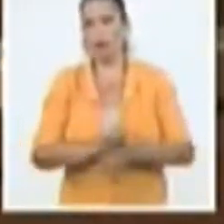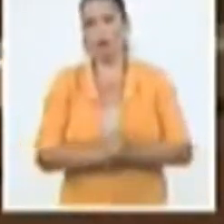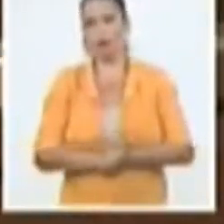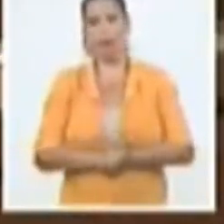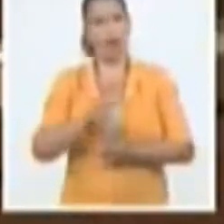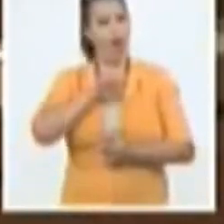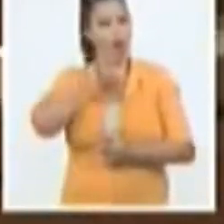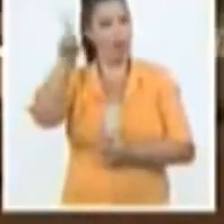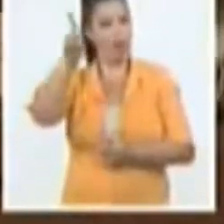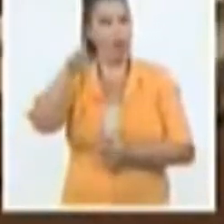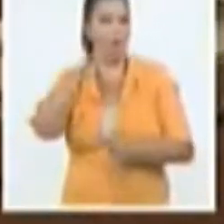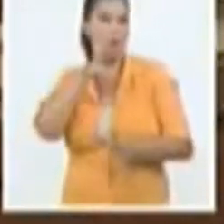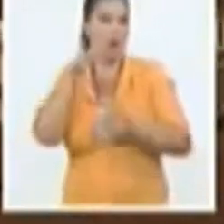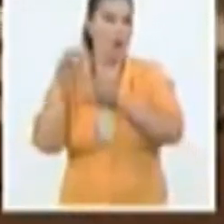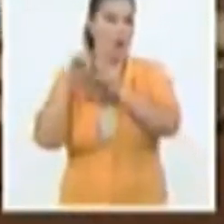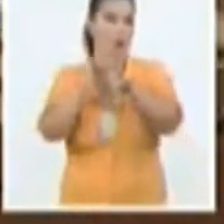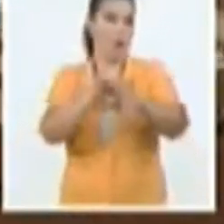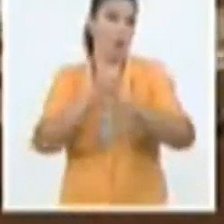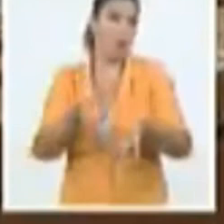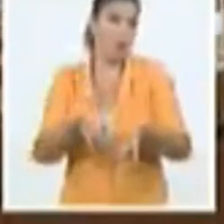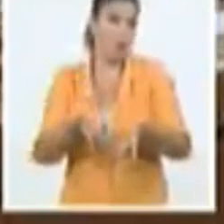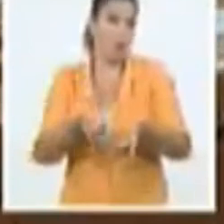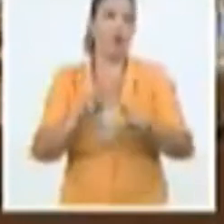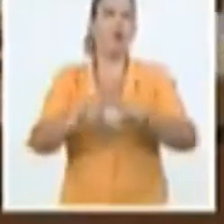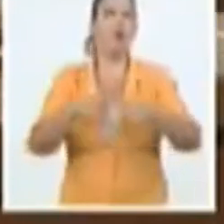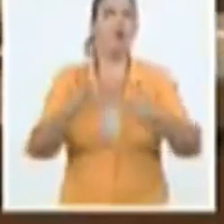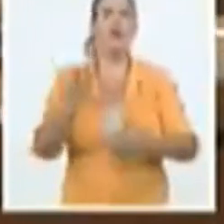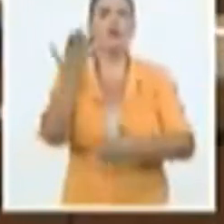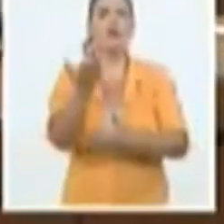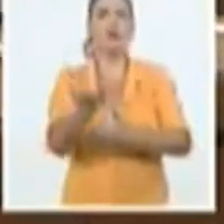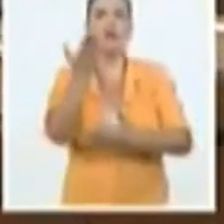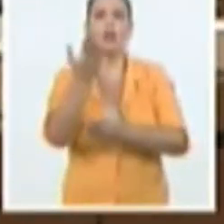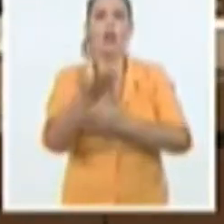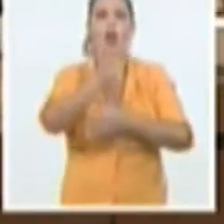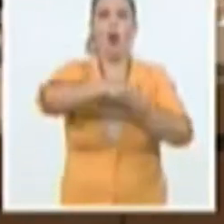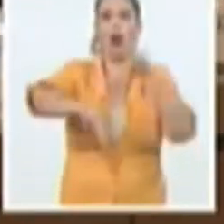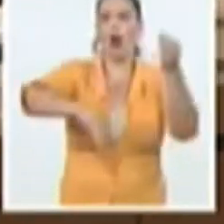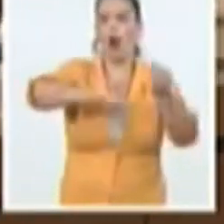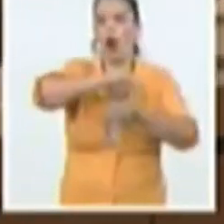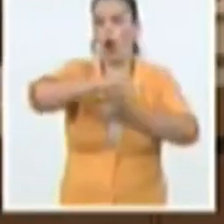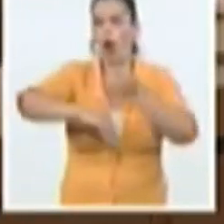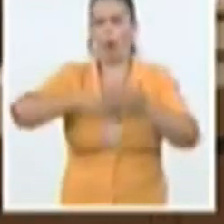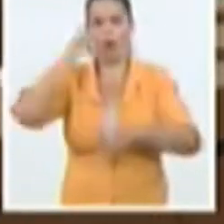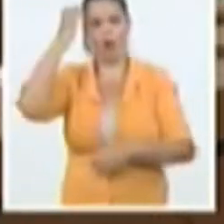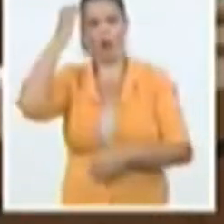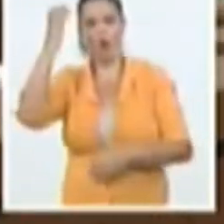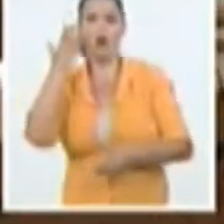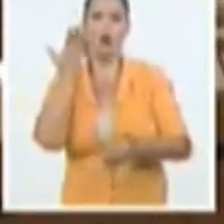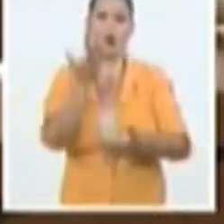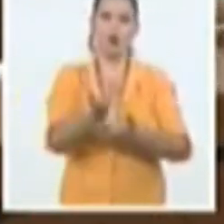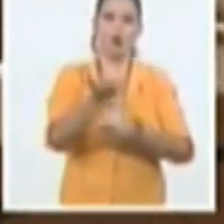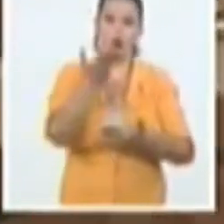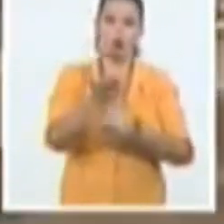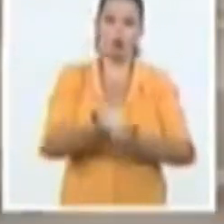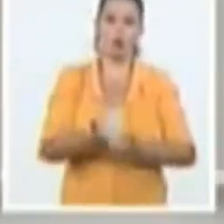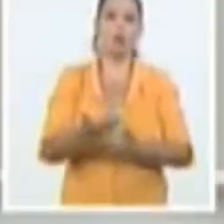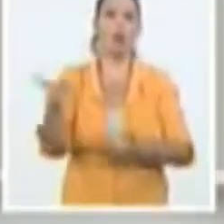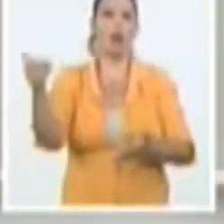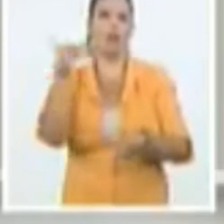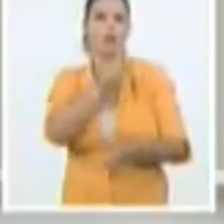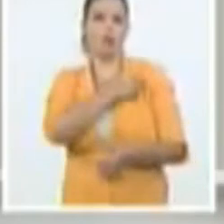del gobierno, intervención militar, vuelven a ser la narrativa imperante en el sur de la Florida.